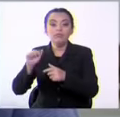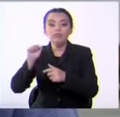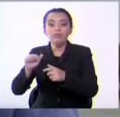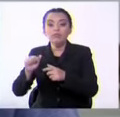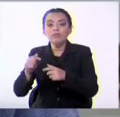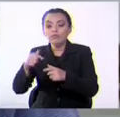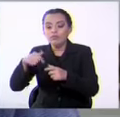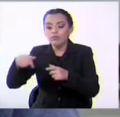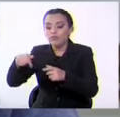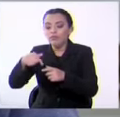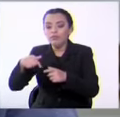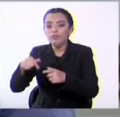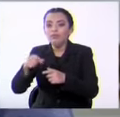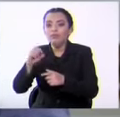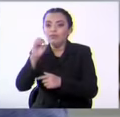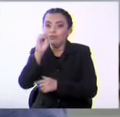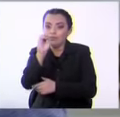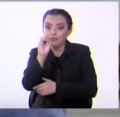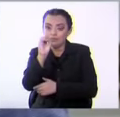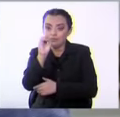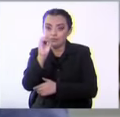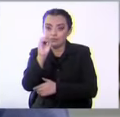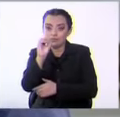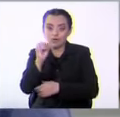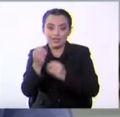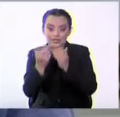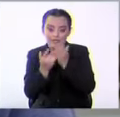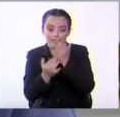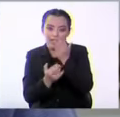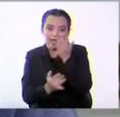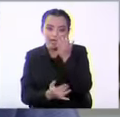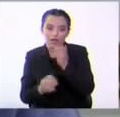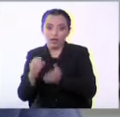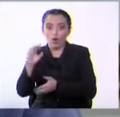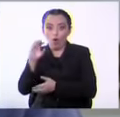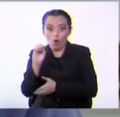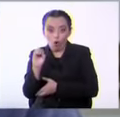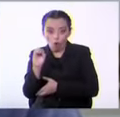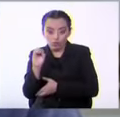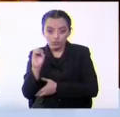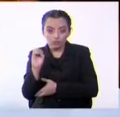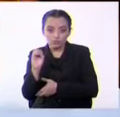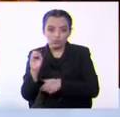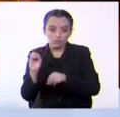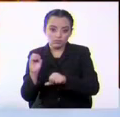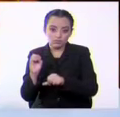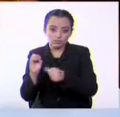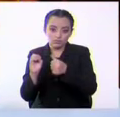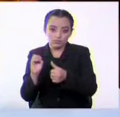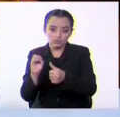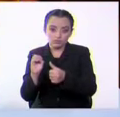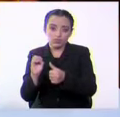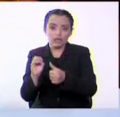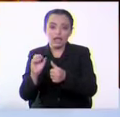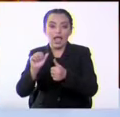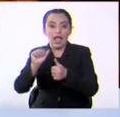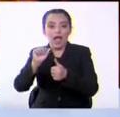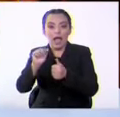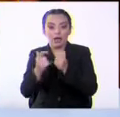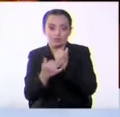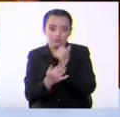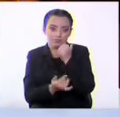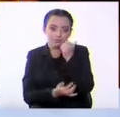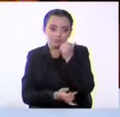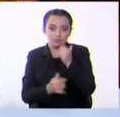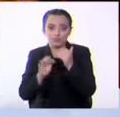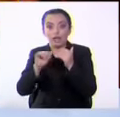serían estos negros, los del tipo de sangre A, que serían estos que serían verdes, los del tipo de sangre B,